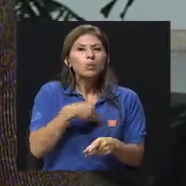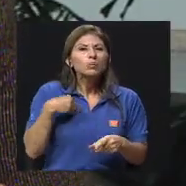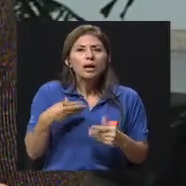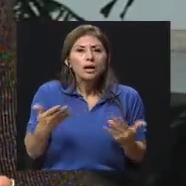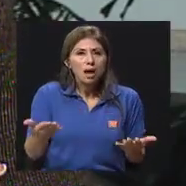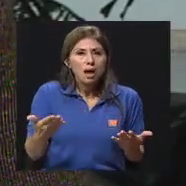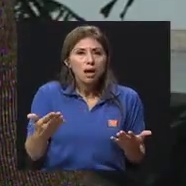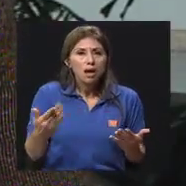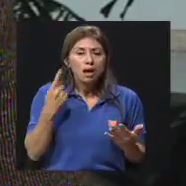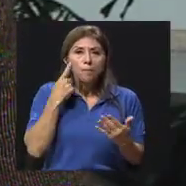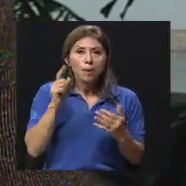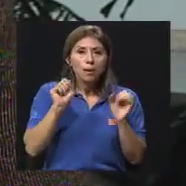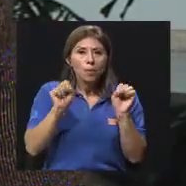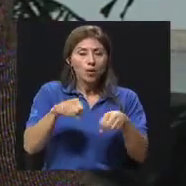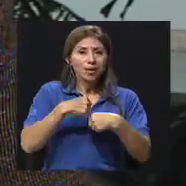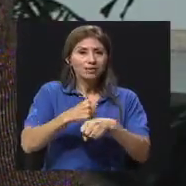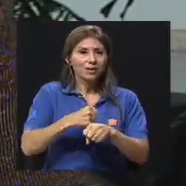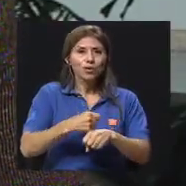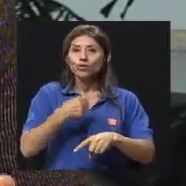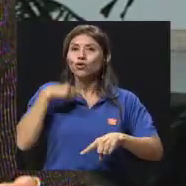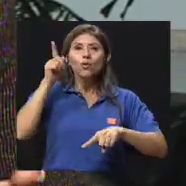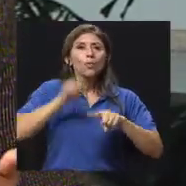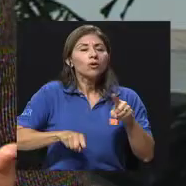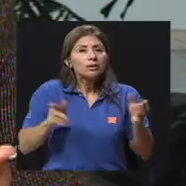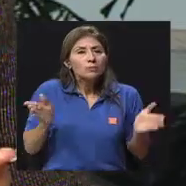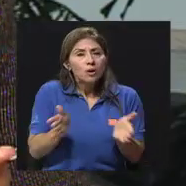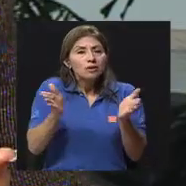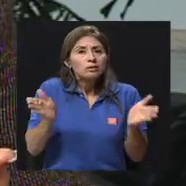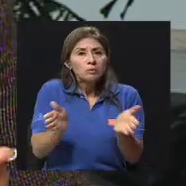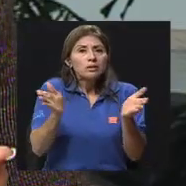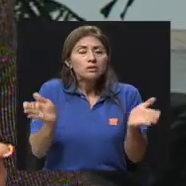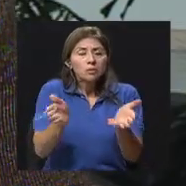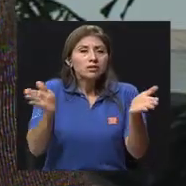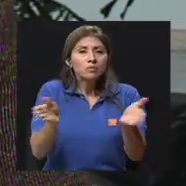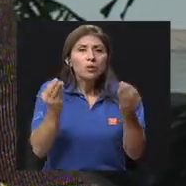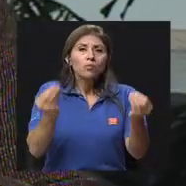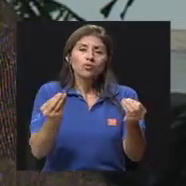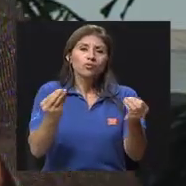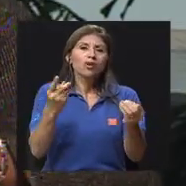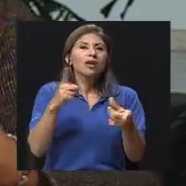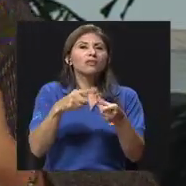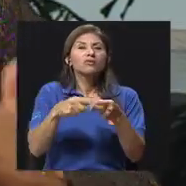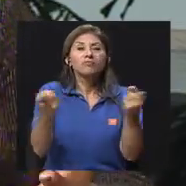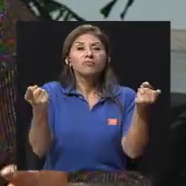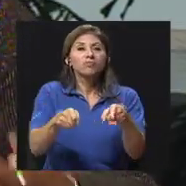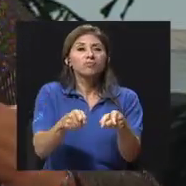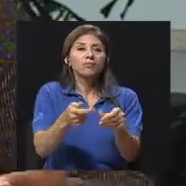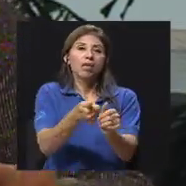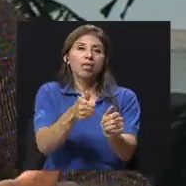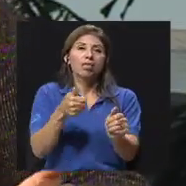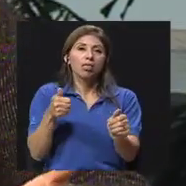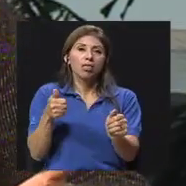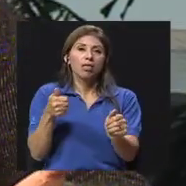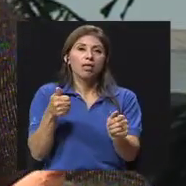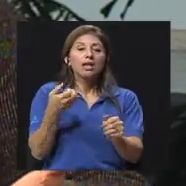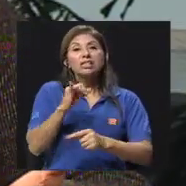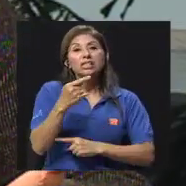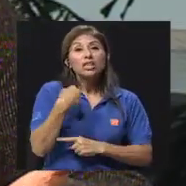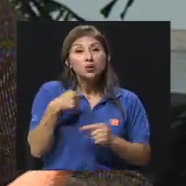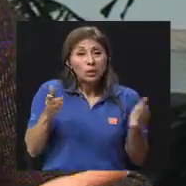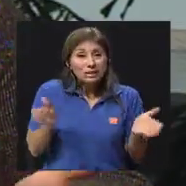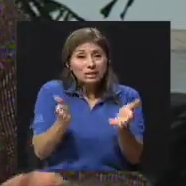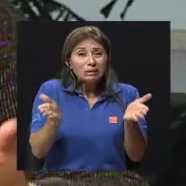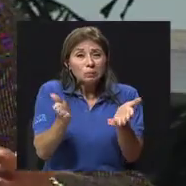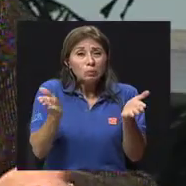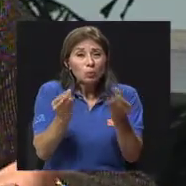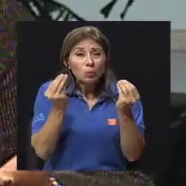poder hacerlo. Yo no puedo sobreestimularlo porque entonces más bien lo voy a retrasar. Si yo lo estimulo extremadamente en muchas áreas,